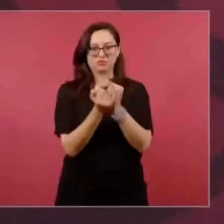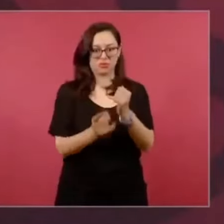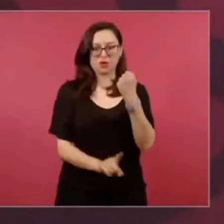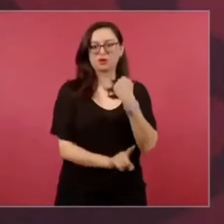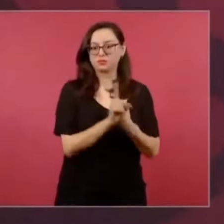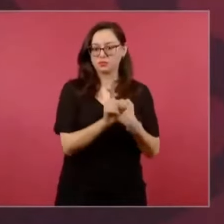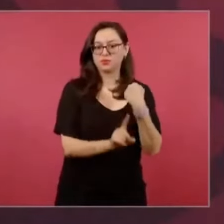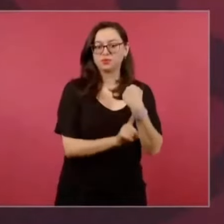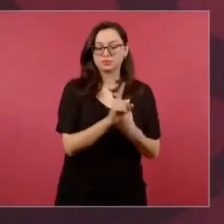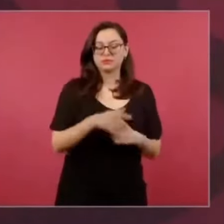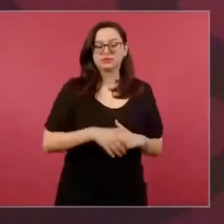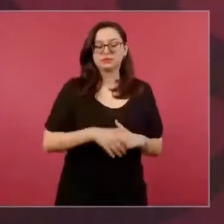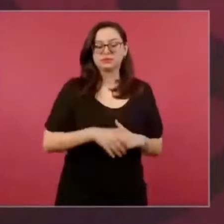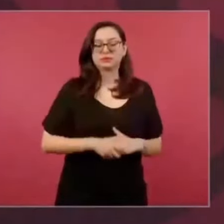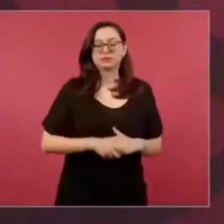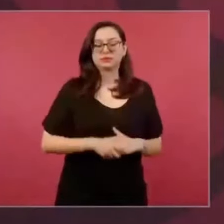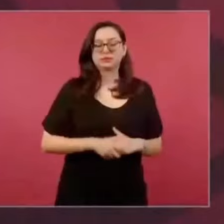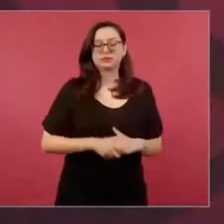la frase